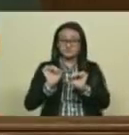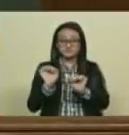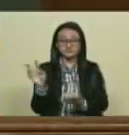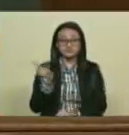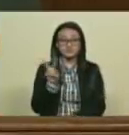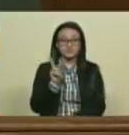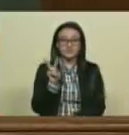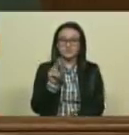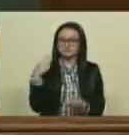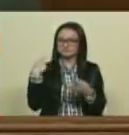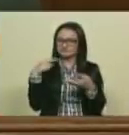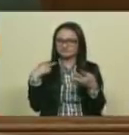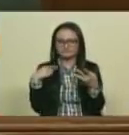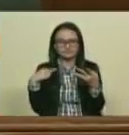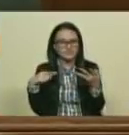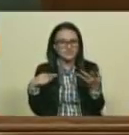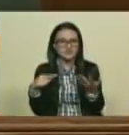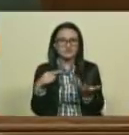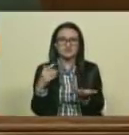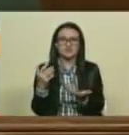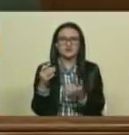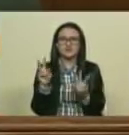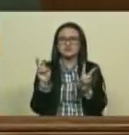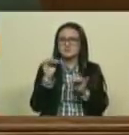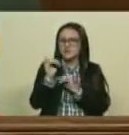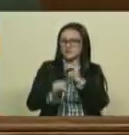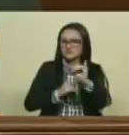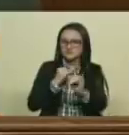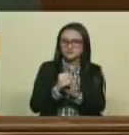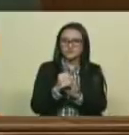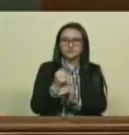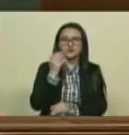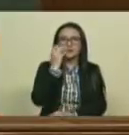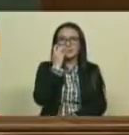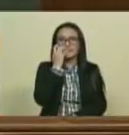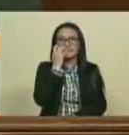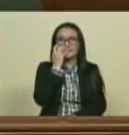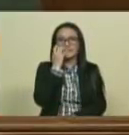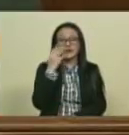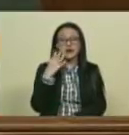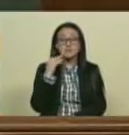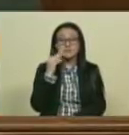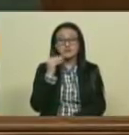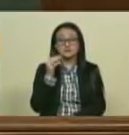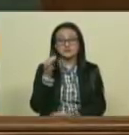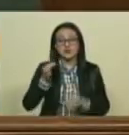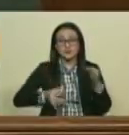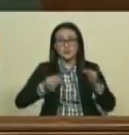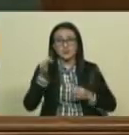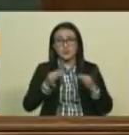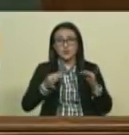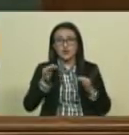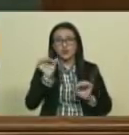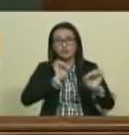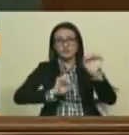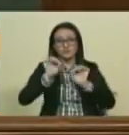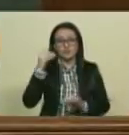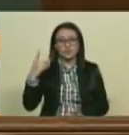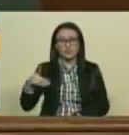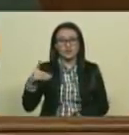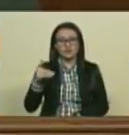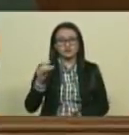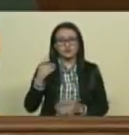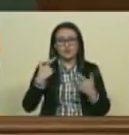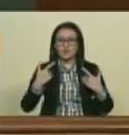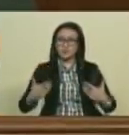en distintas instancias internacionales. Su experiencia como abogado y defensor de los derechos humanos lo lleva